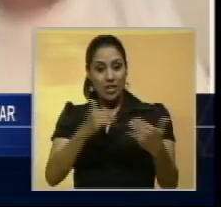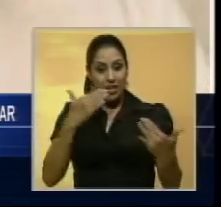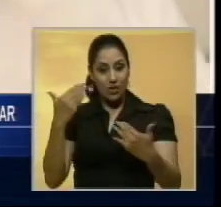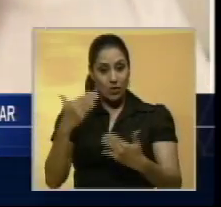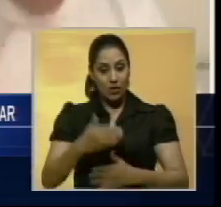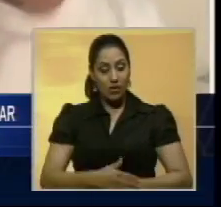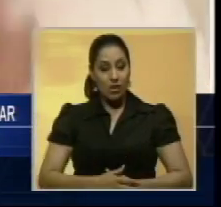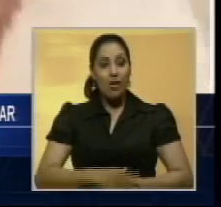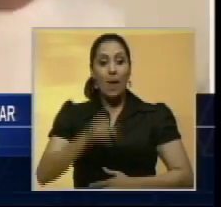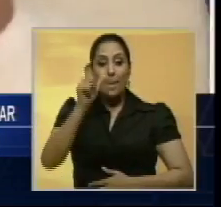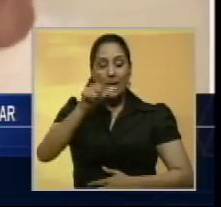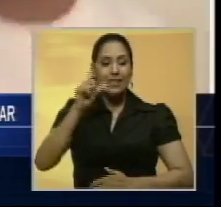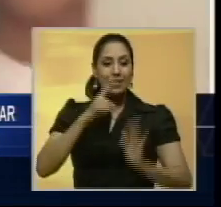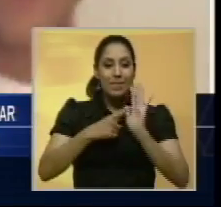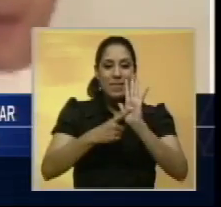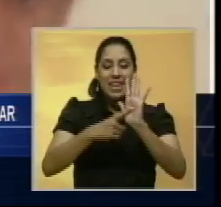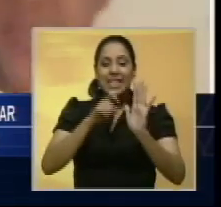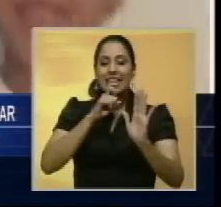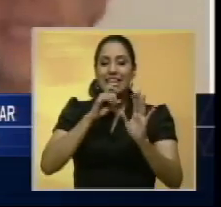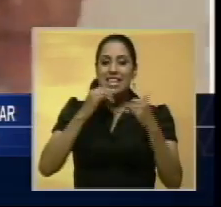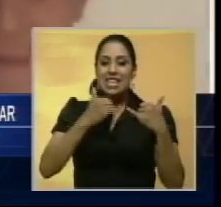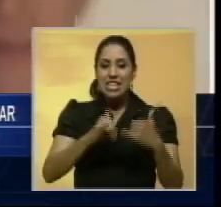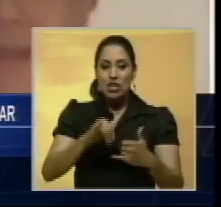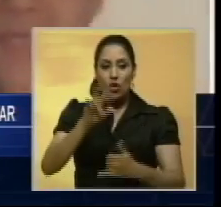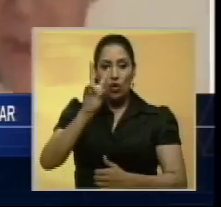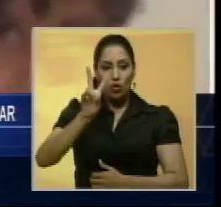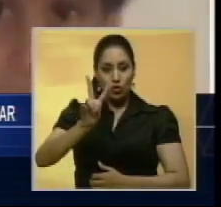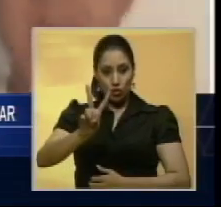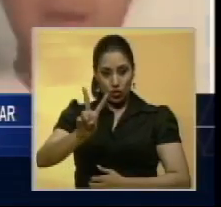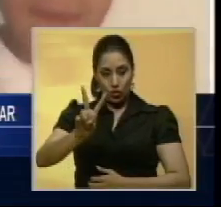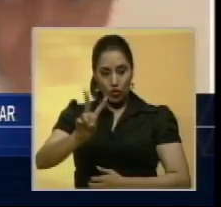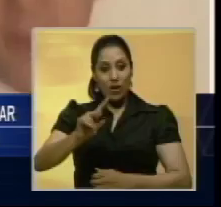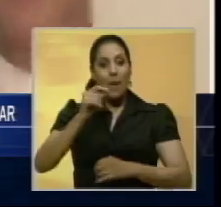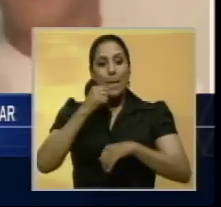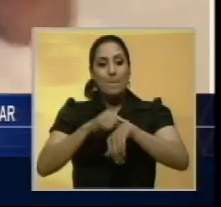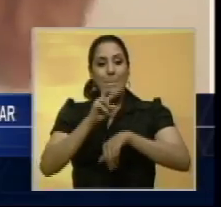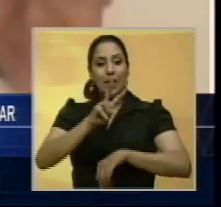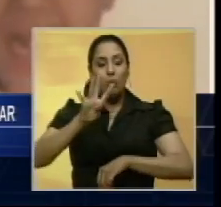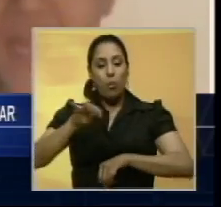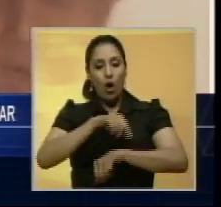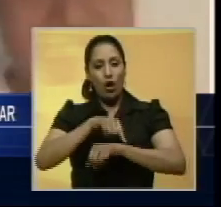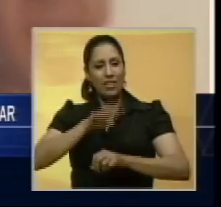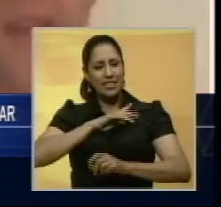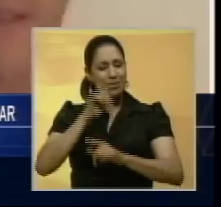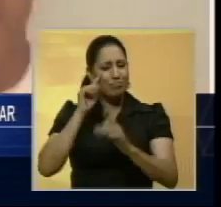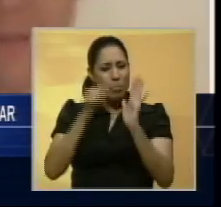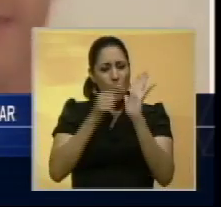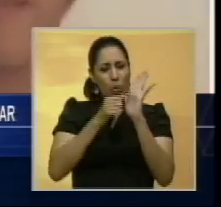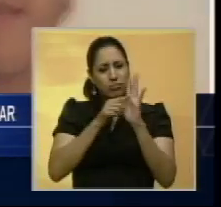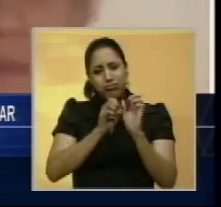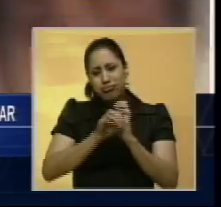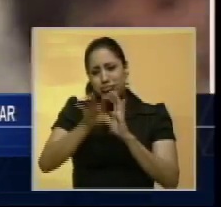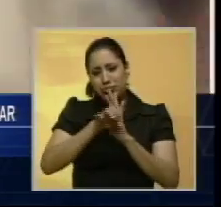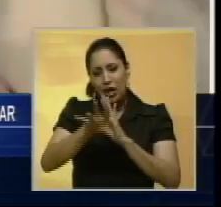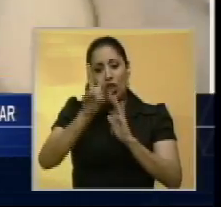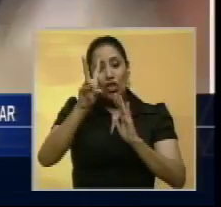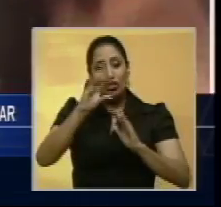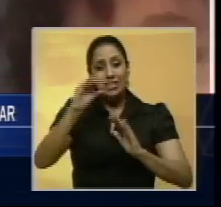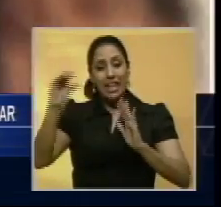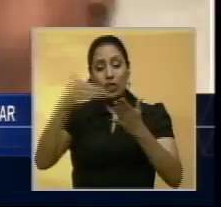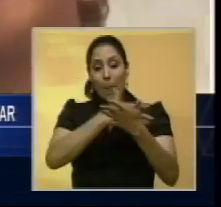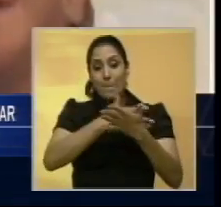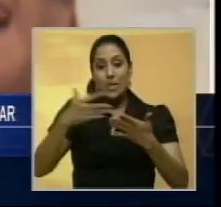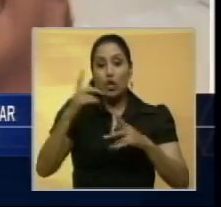Omar. En el clip lo vemos en compañía de sus hijos Diego y Santiago, y en menos de 24 horas ya cuenta con más de 200 millones de reproducciones